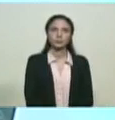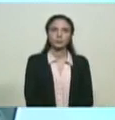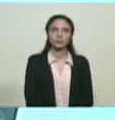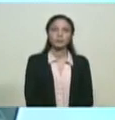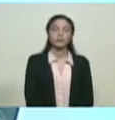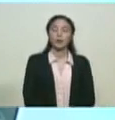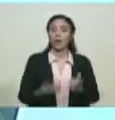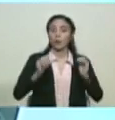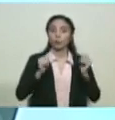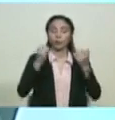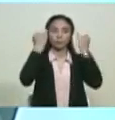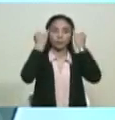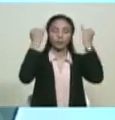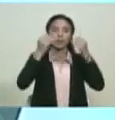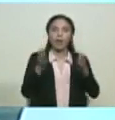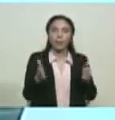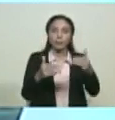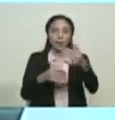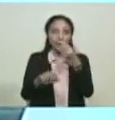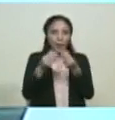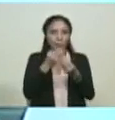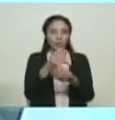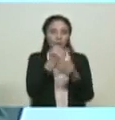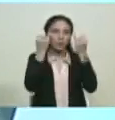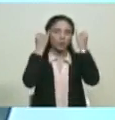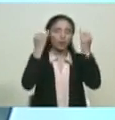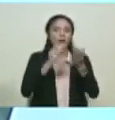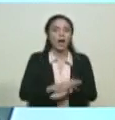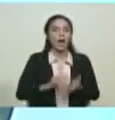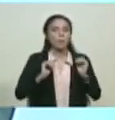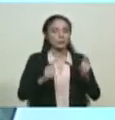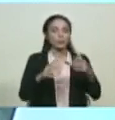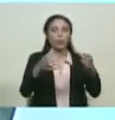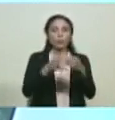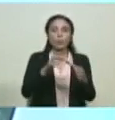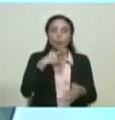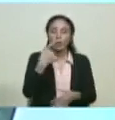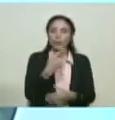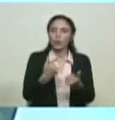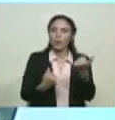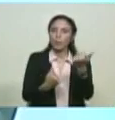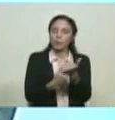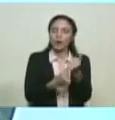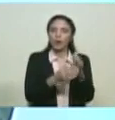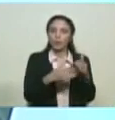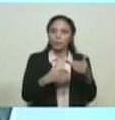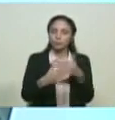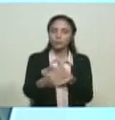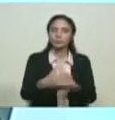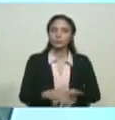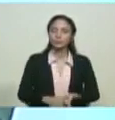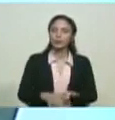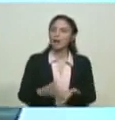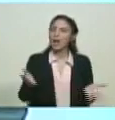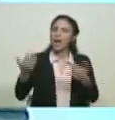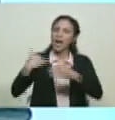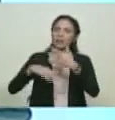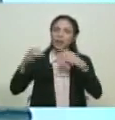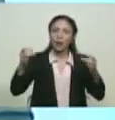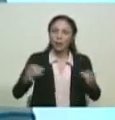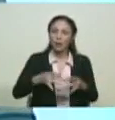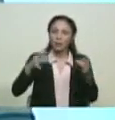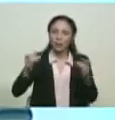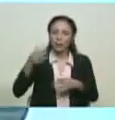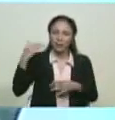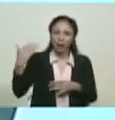crearlos los primeros que llegaron fueron la joven cuando llamamos a mantener la paz y derrota la guarimba los primeros que